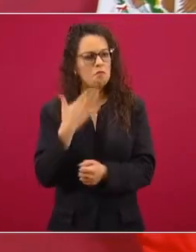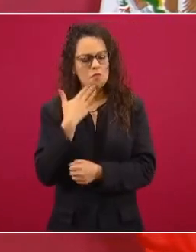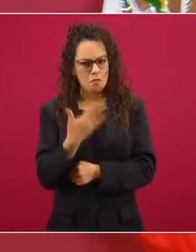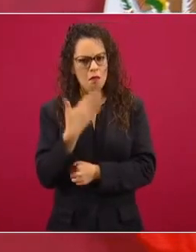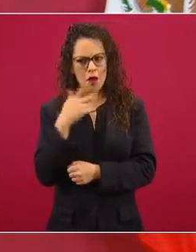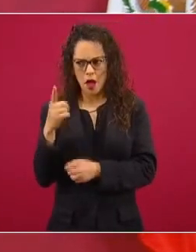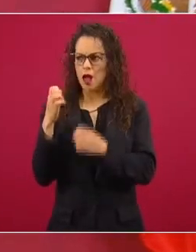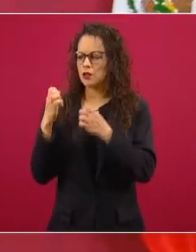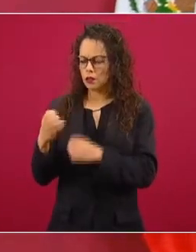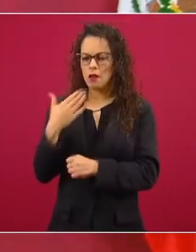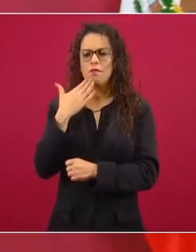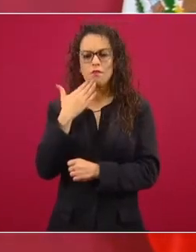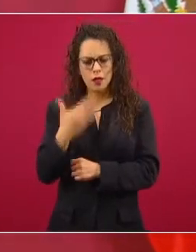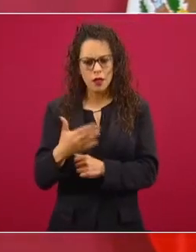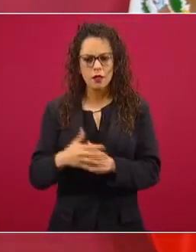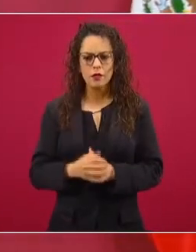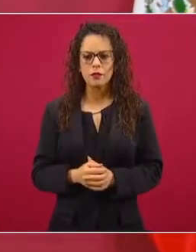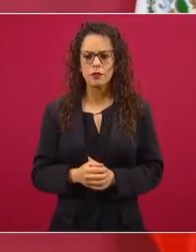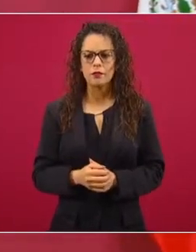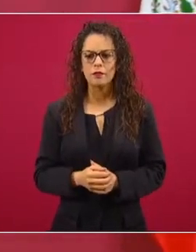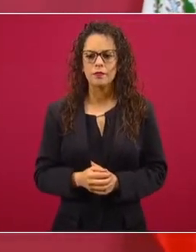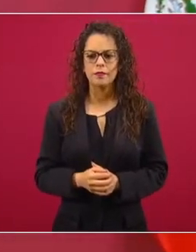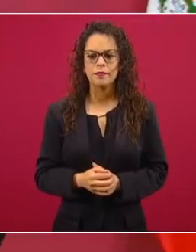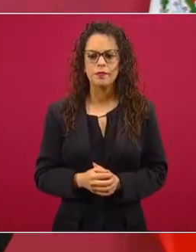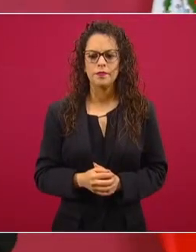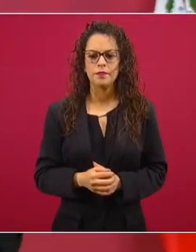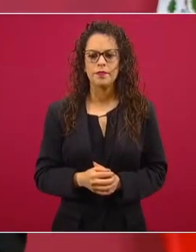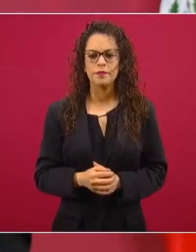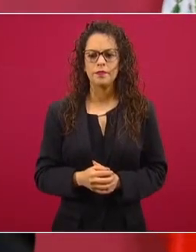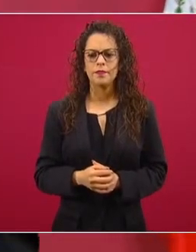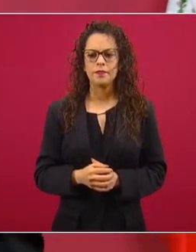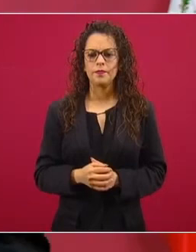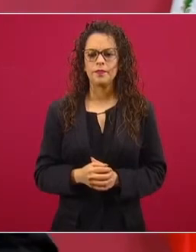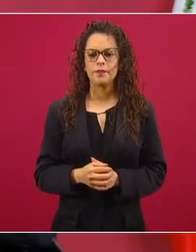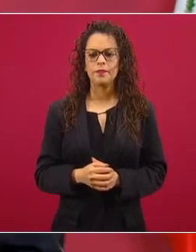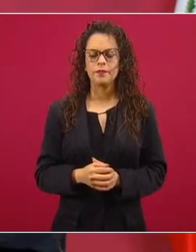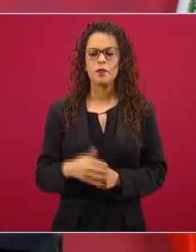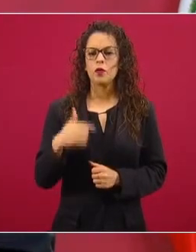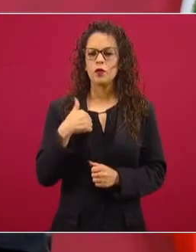Está bien. Hablé con él